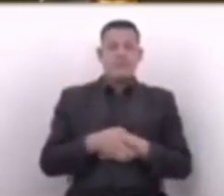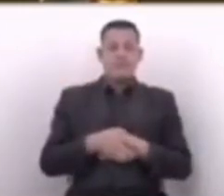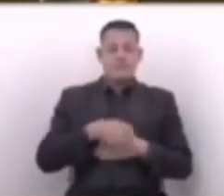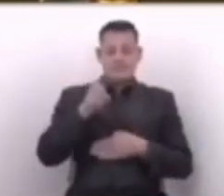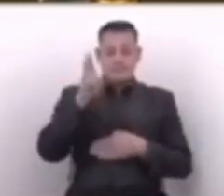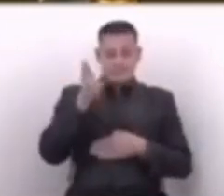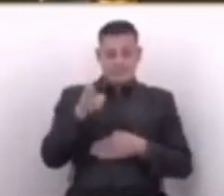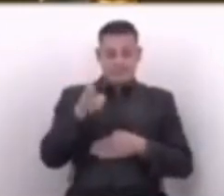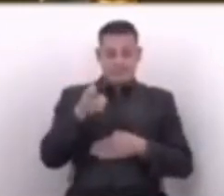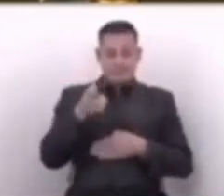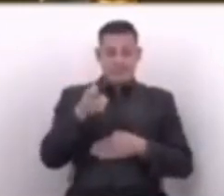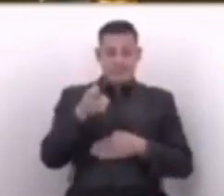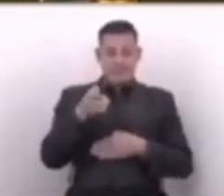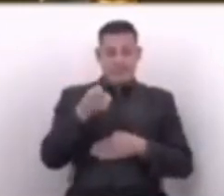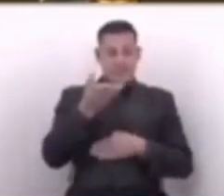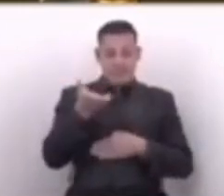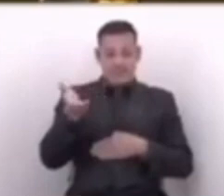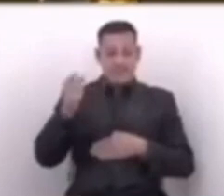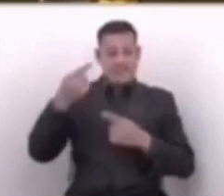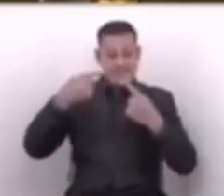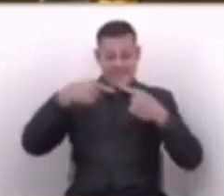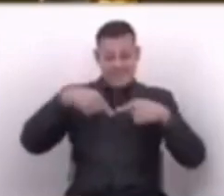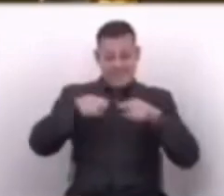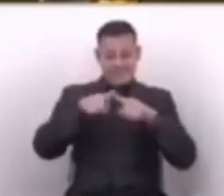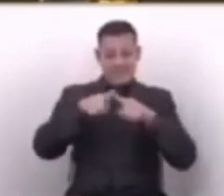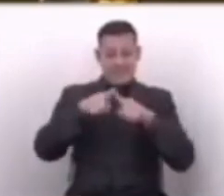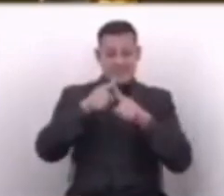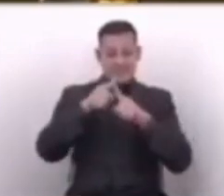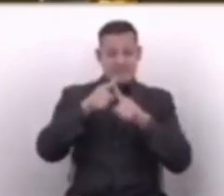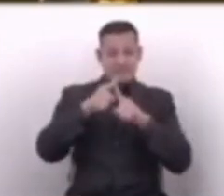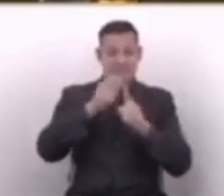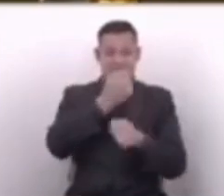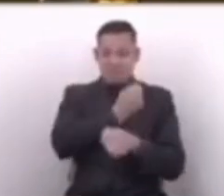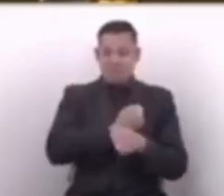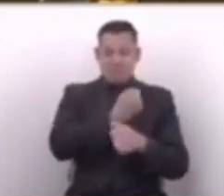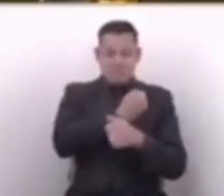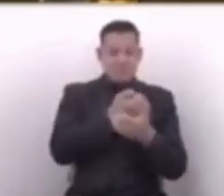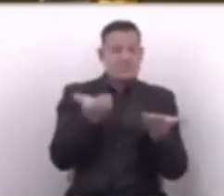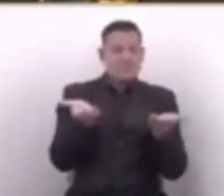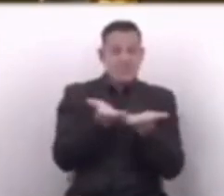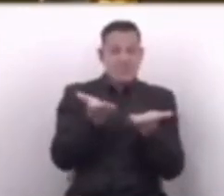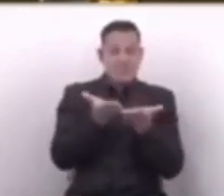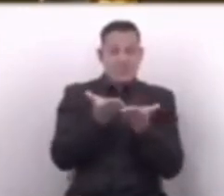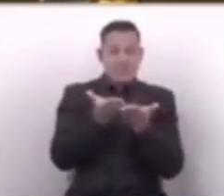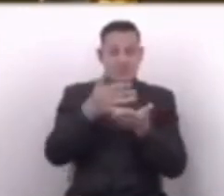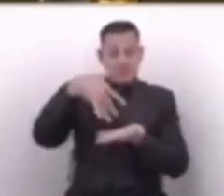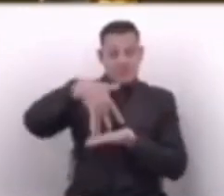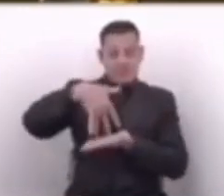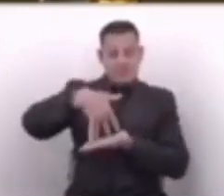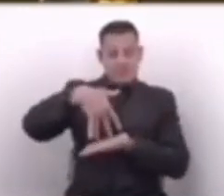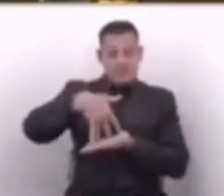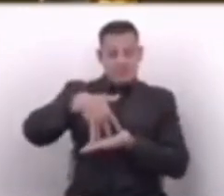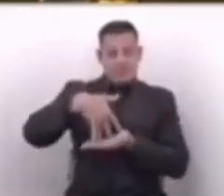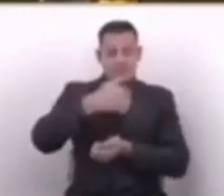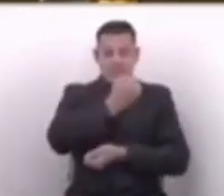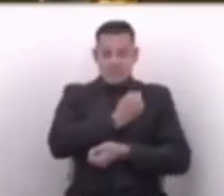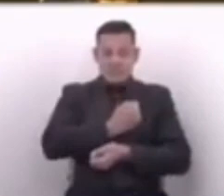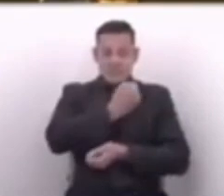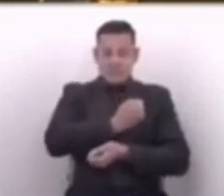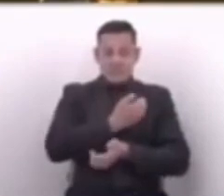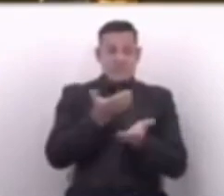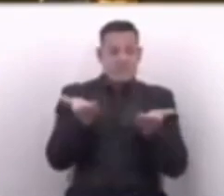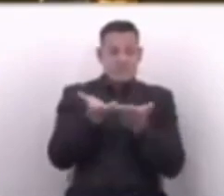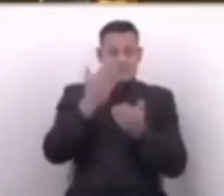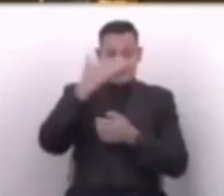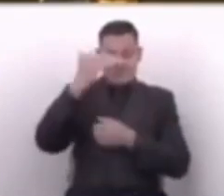Esas mismas mañas de siempre que tanto daño le hicieron a nuestra población, que tanto daño le hicieron a